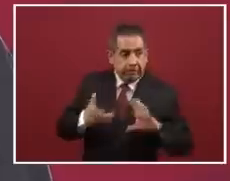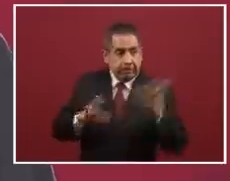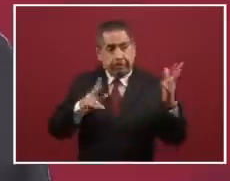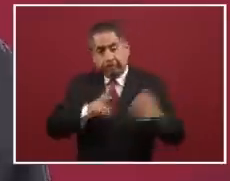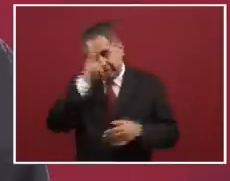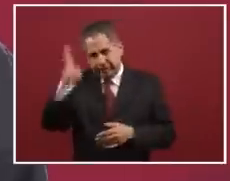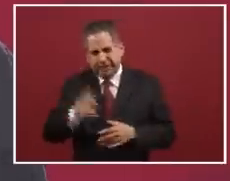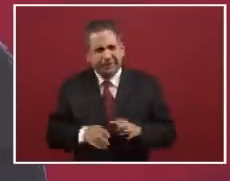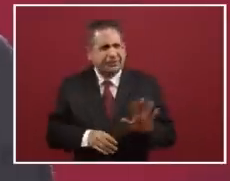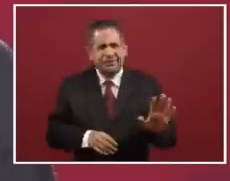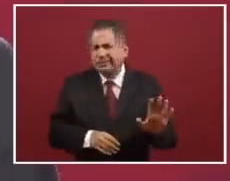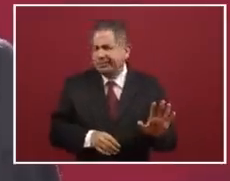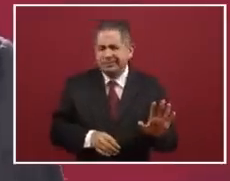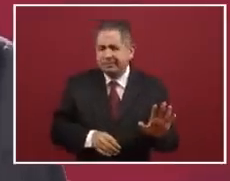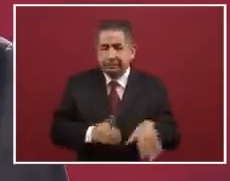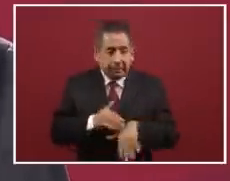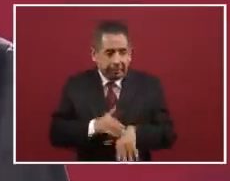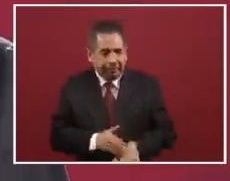que no nos dejemos